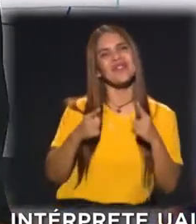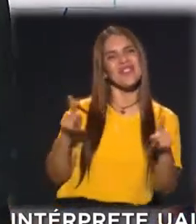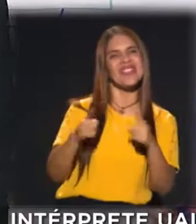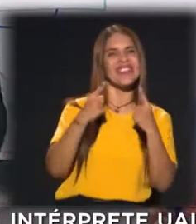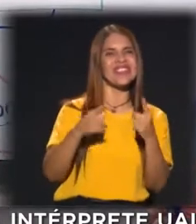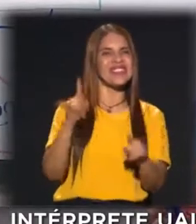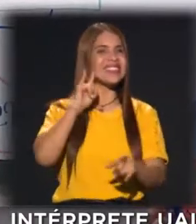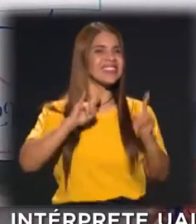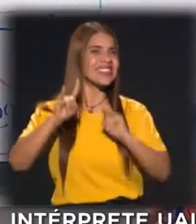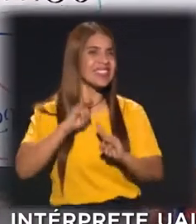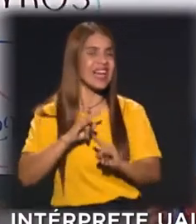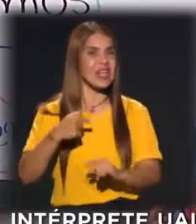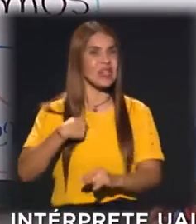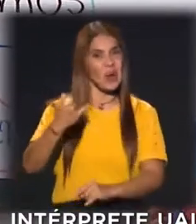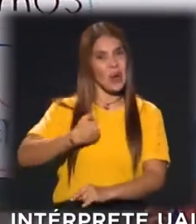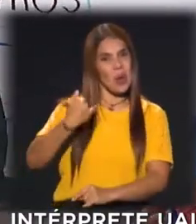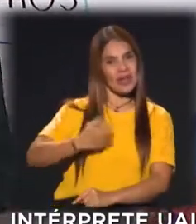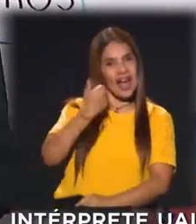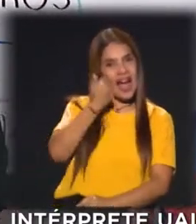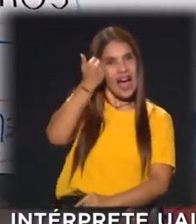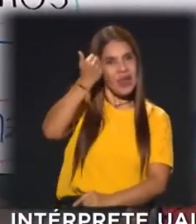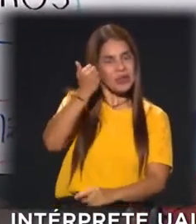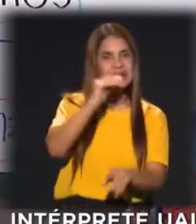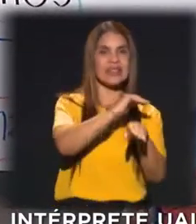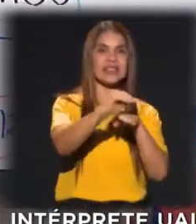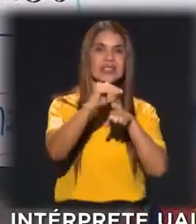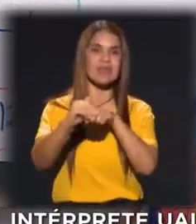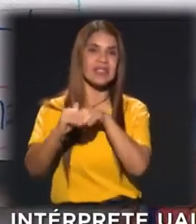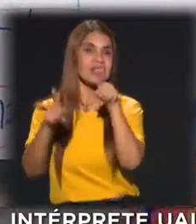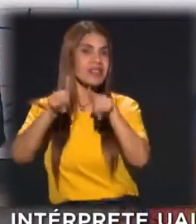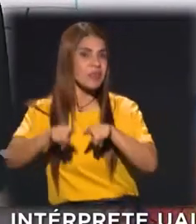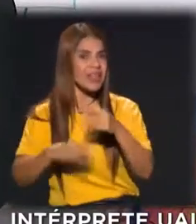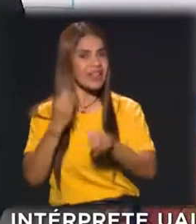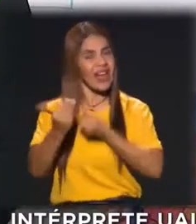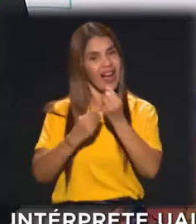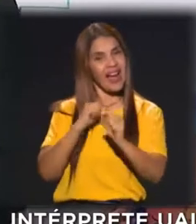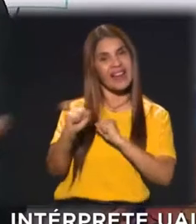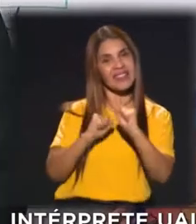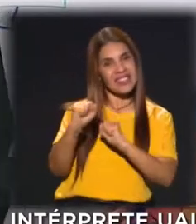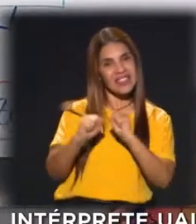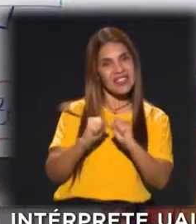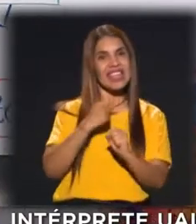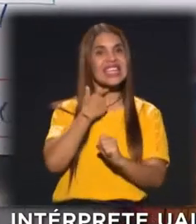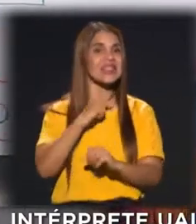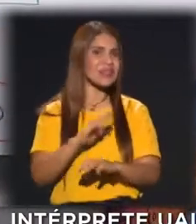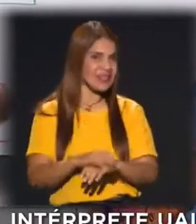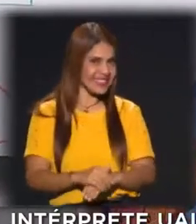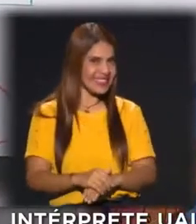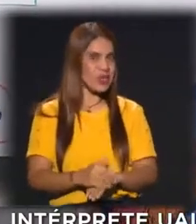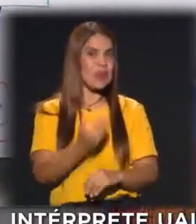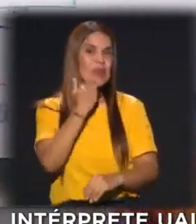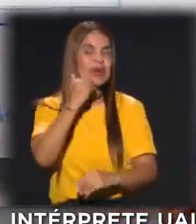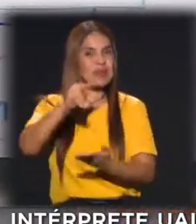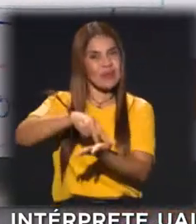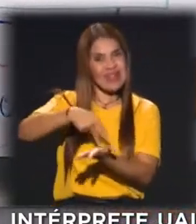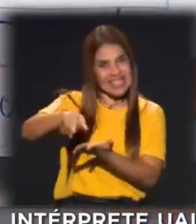Y por supuesto nosotros los jóvenes, adultos, invitación para que hagan todas ese tipo de actividades que más les guste. Por ejemplo,